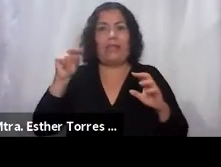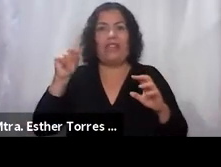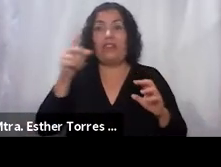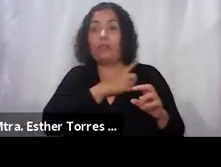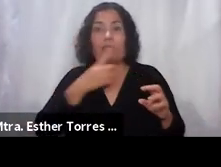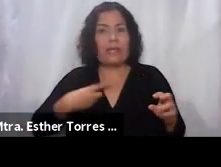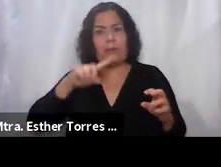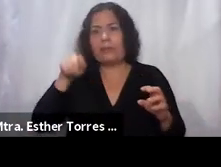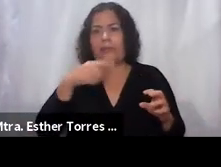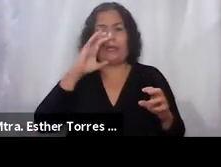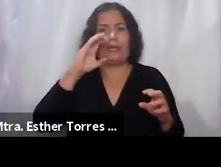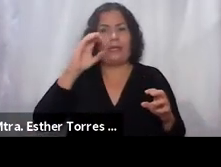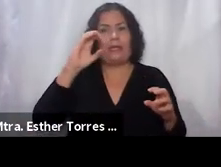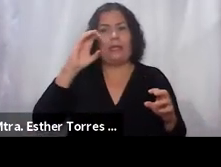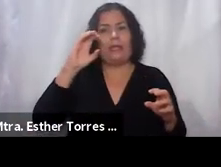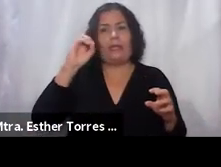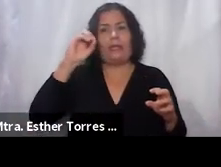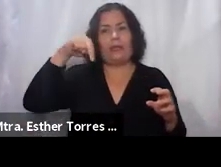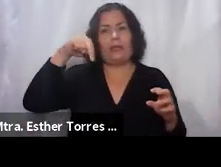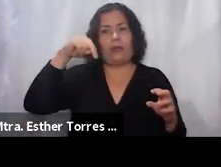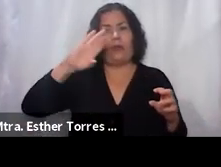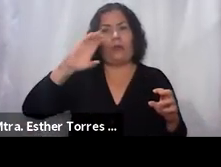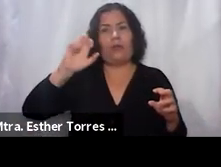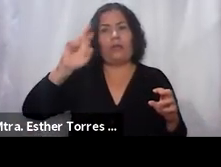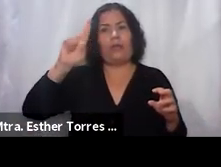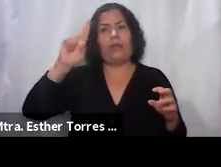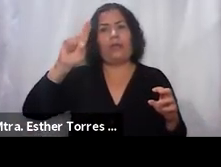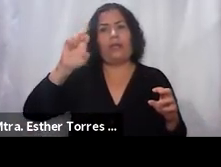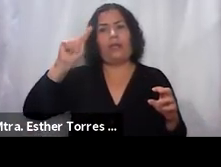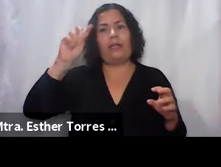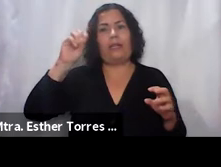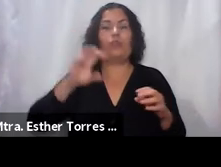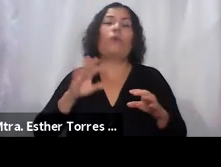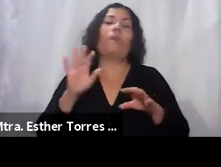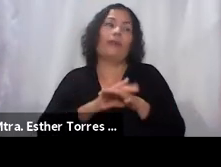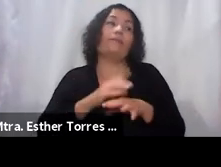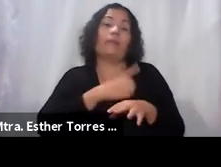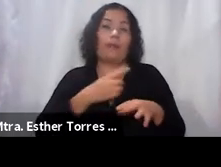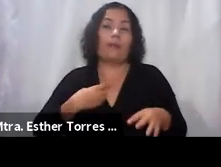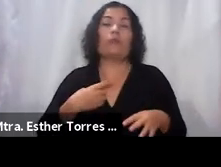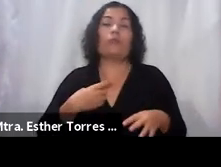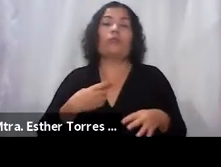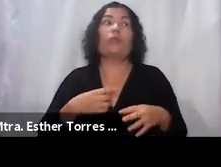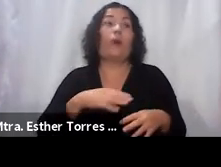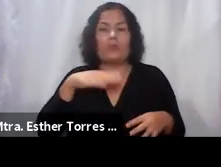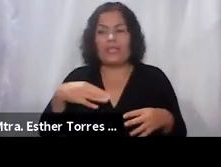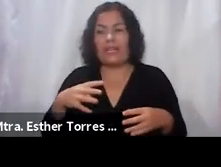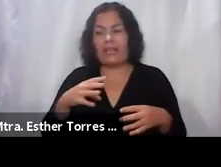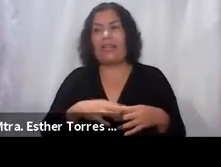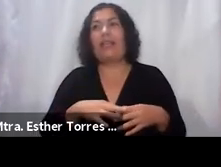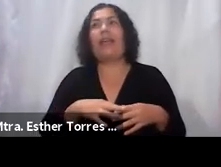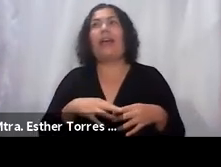concreto. O sea, tenemos también ya que buscar la sustentabilidad, lo que sea amigable con el medio ambiente. Tenemos que